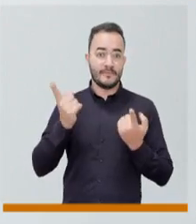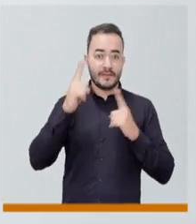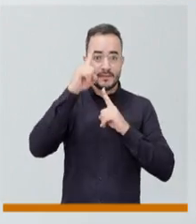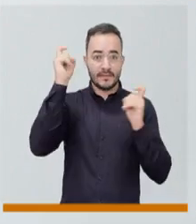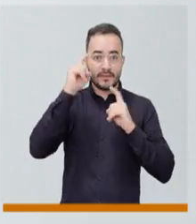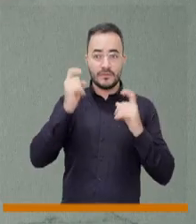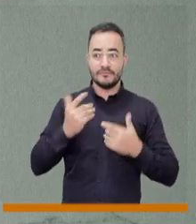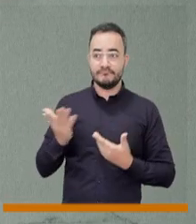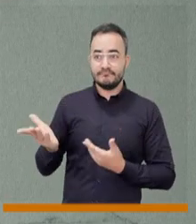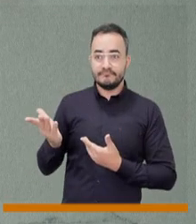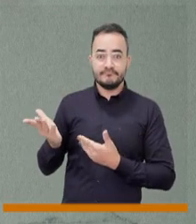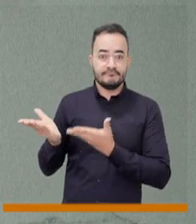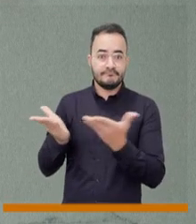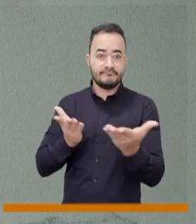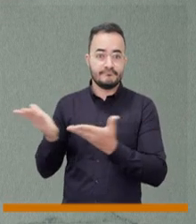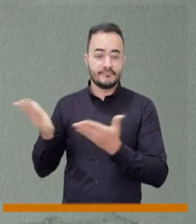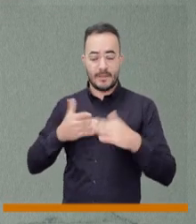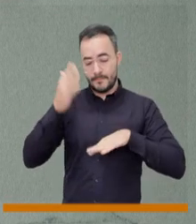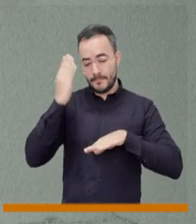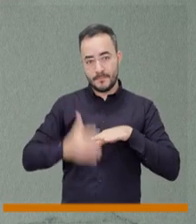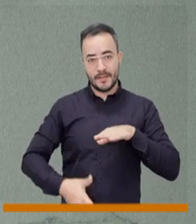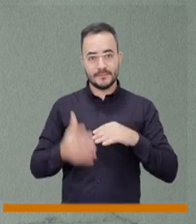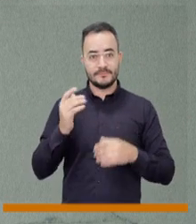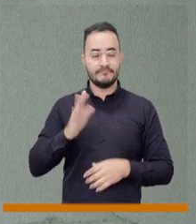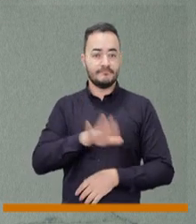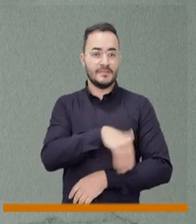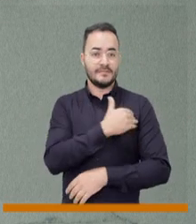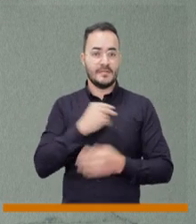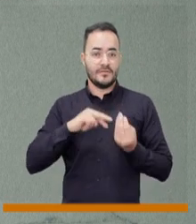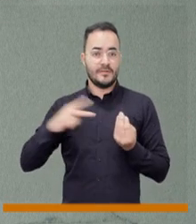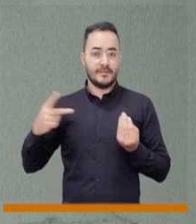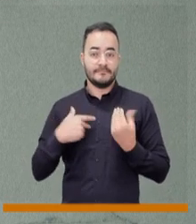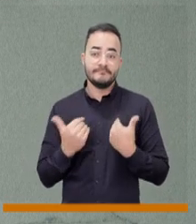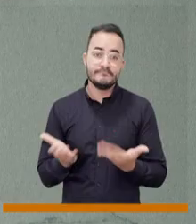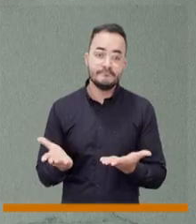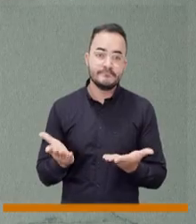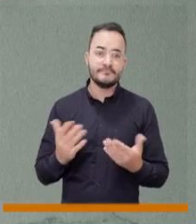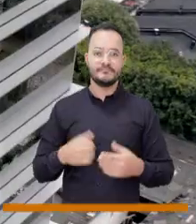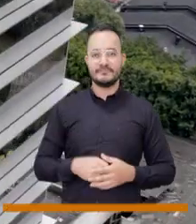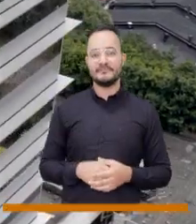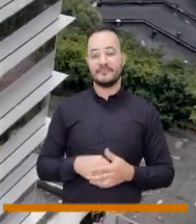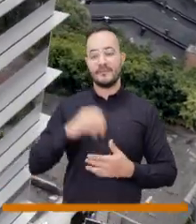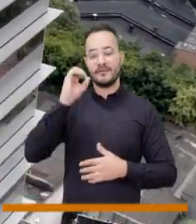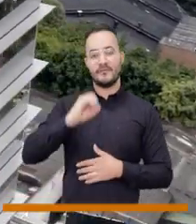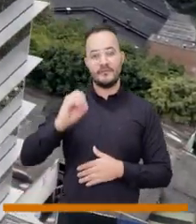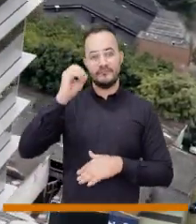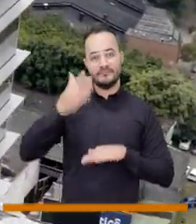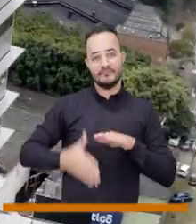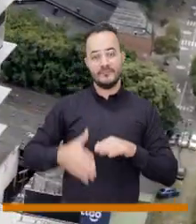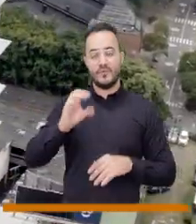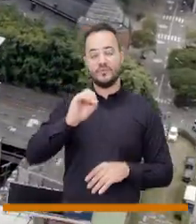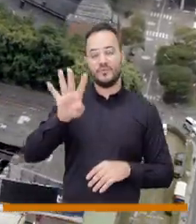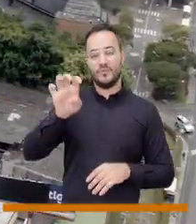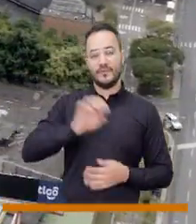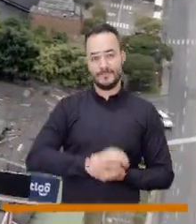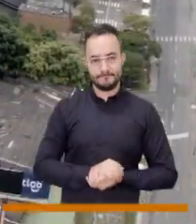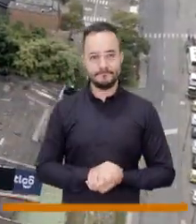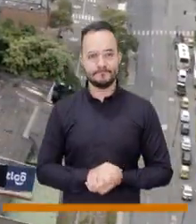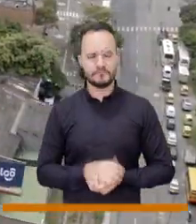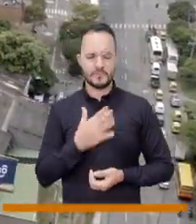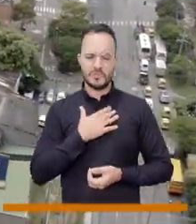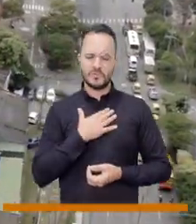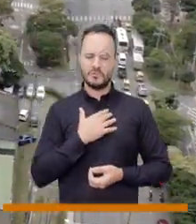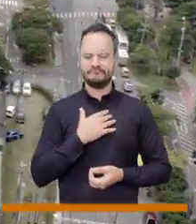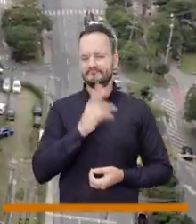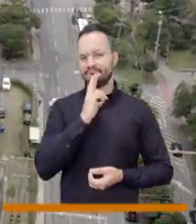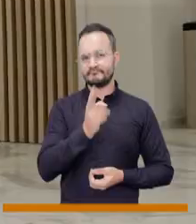está UNETIGO, precisamente con ese plazo perentorio que le puso el Ministerio de las TIC a 9 de octubre. ¿Qué es lo que tengo que